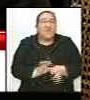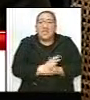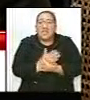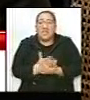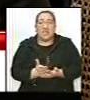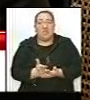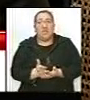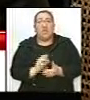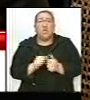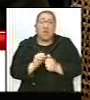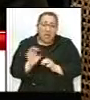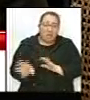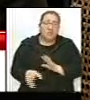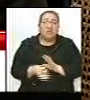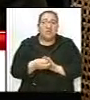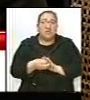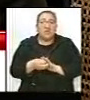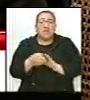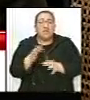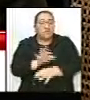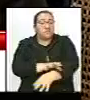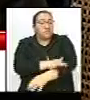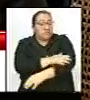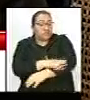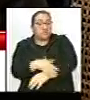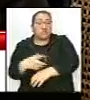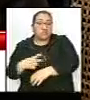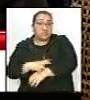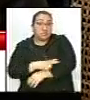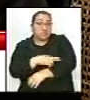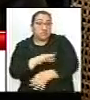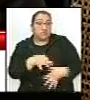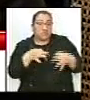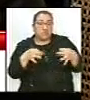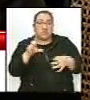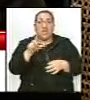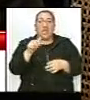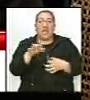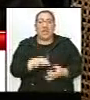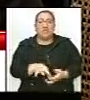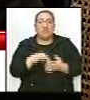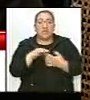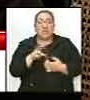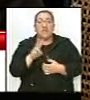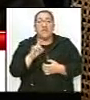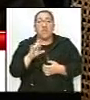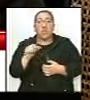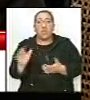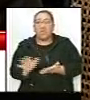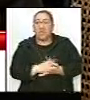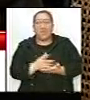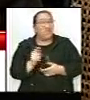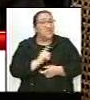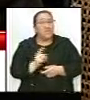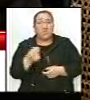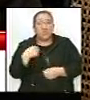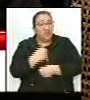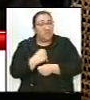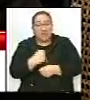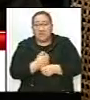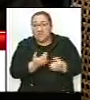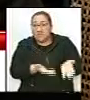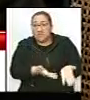valor agregado a la fibra de la alpaca ni a la lana de la vicuña. Entonces, si no estamos trabajando